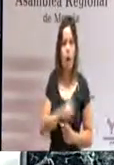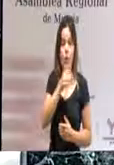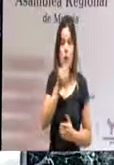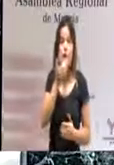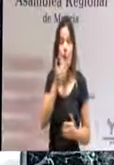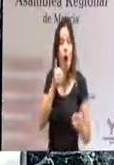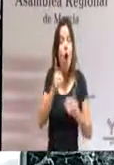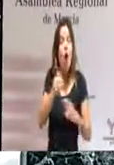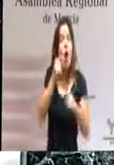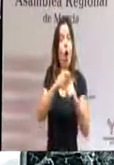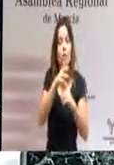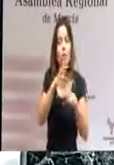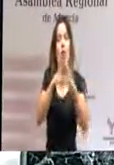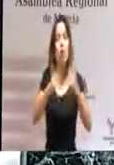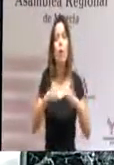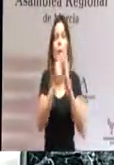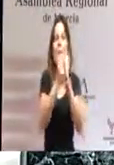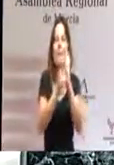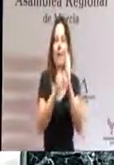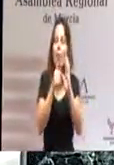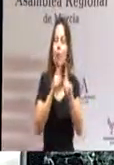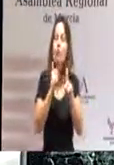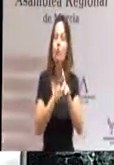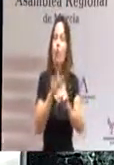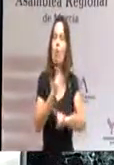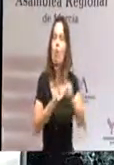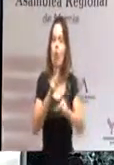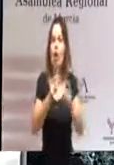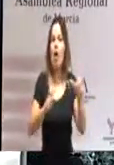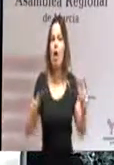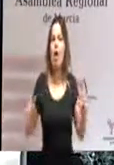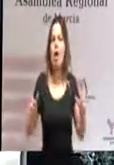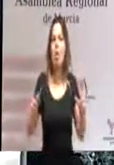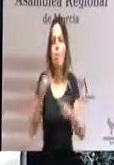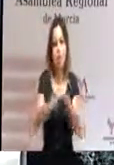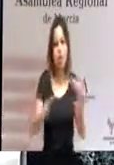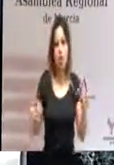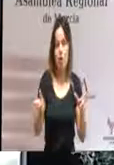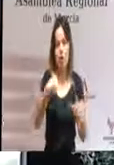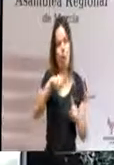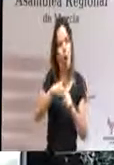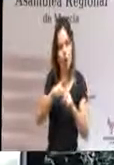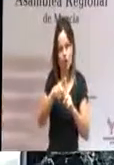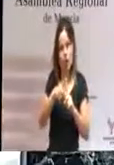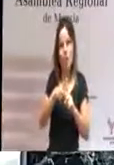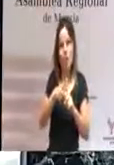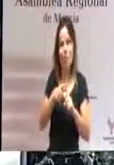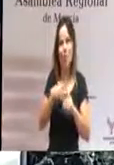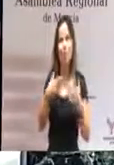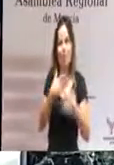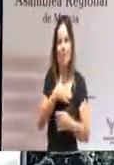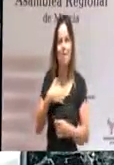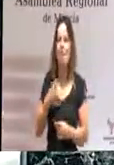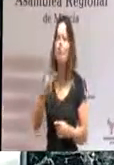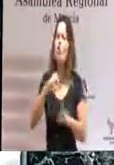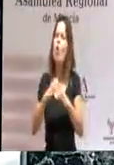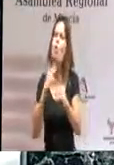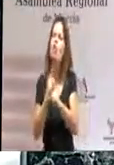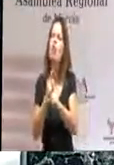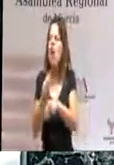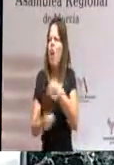se trata es de pactar medidas para solucionar los problemas de la gente. ¿Y ustedes desde la oposición qué es lo que han